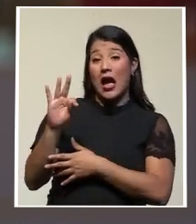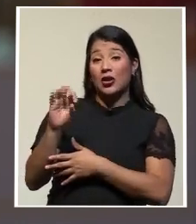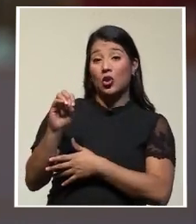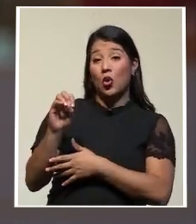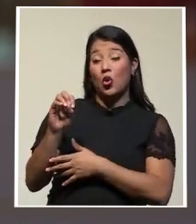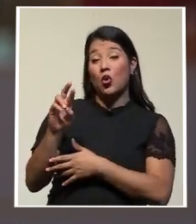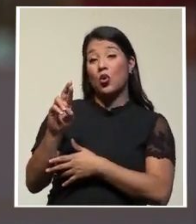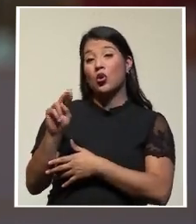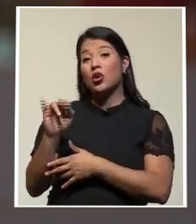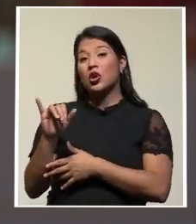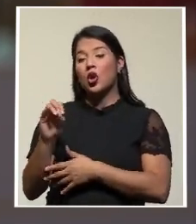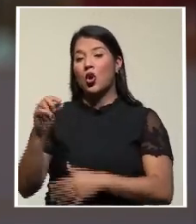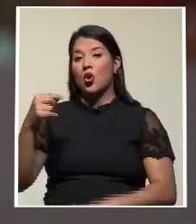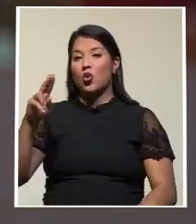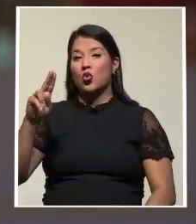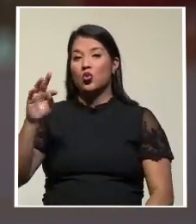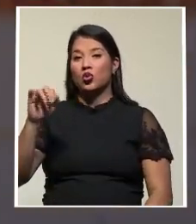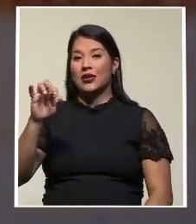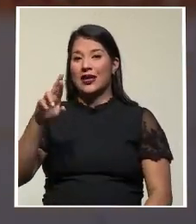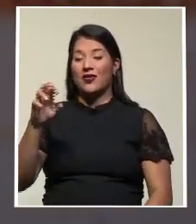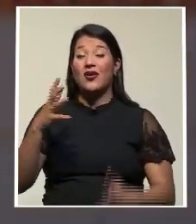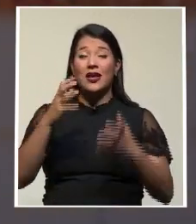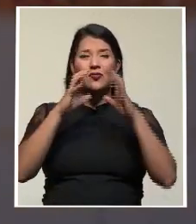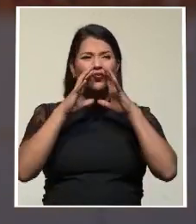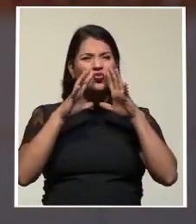de alarma sobre la situación del mundo.